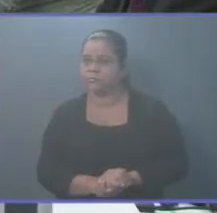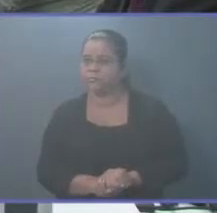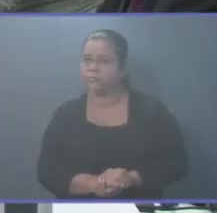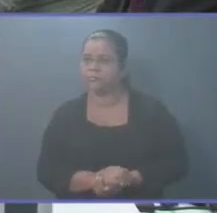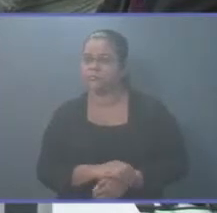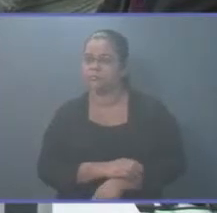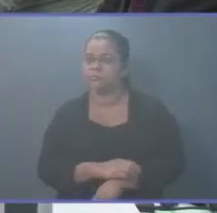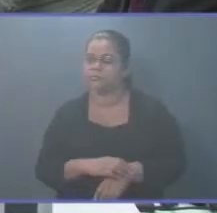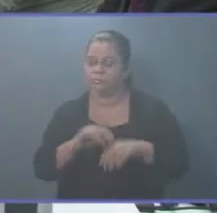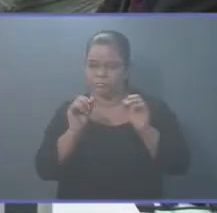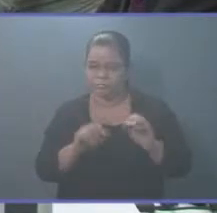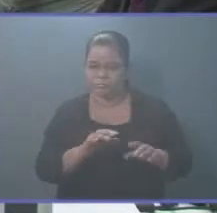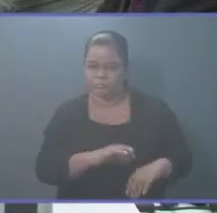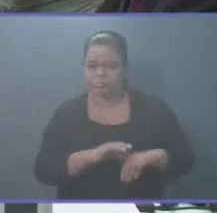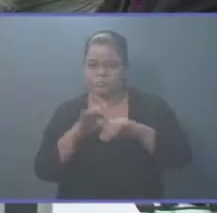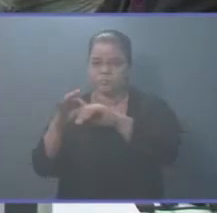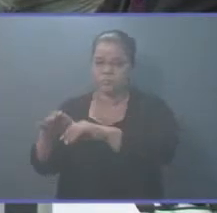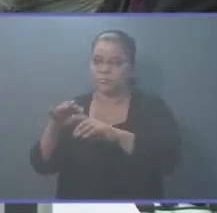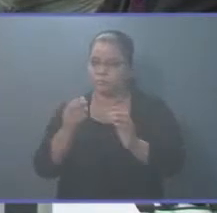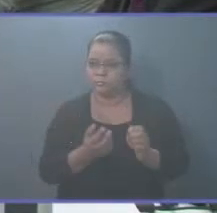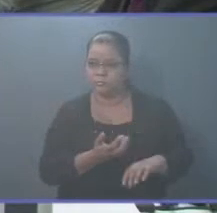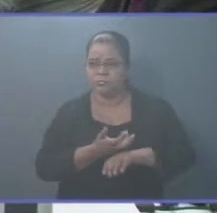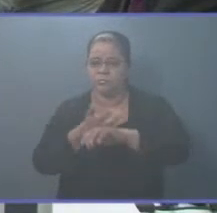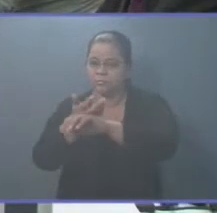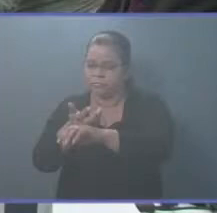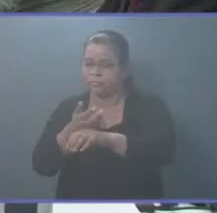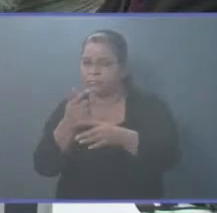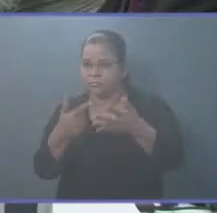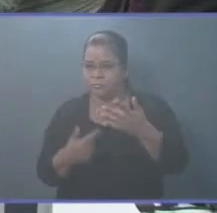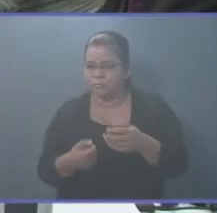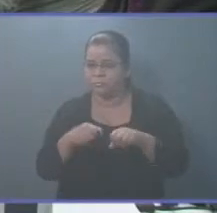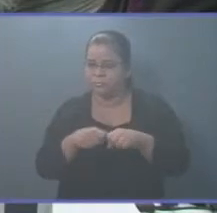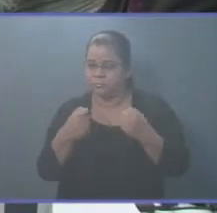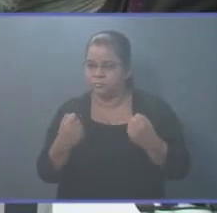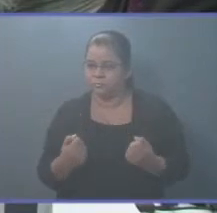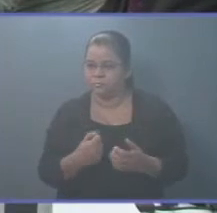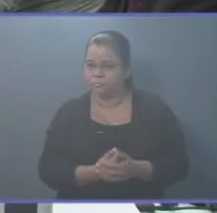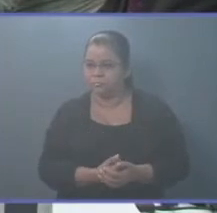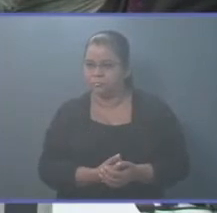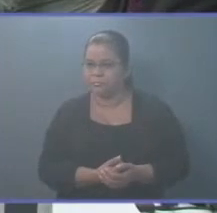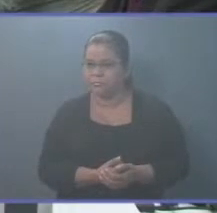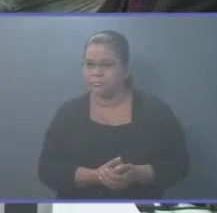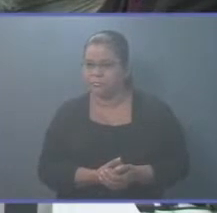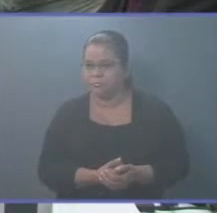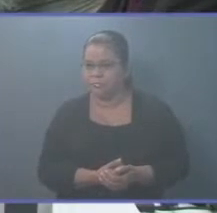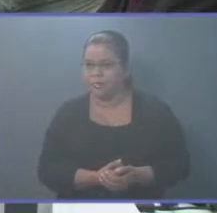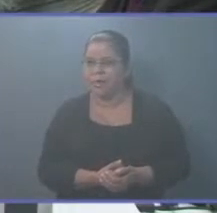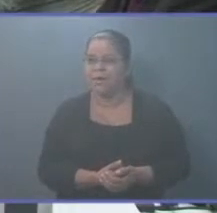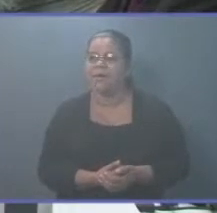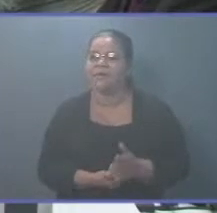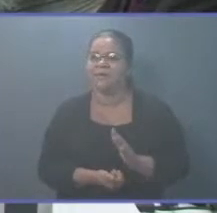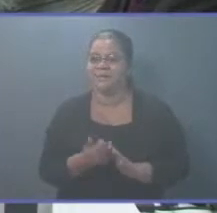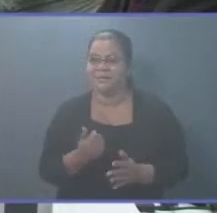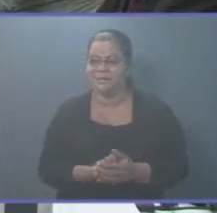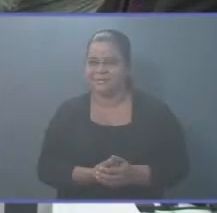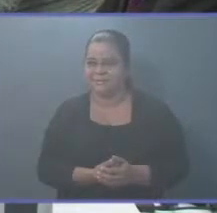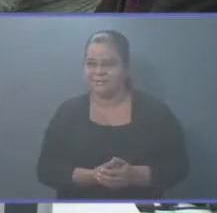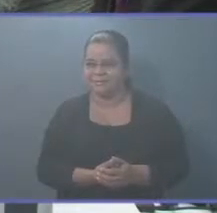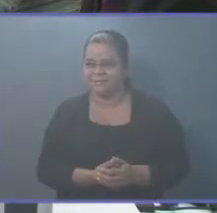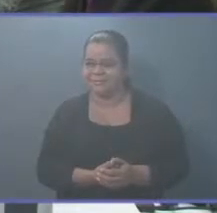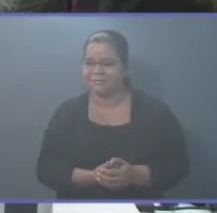transporte, traslade, albergue, guíe, intente. O sea, ese es un tema de una coma nada más. Países, coma. Países, coma.